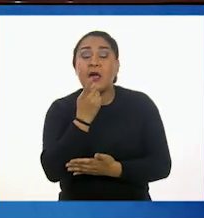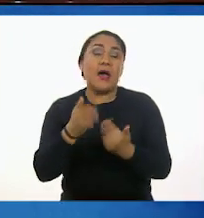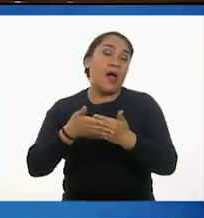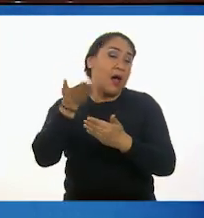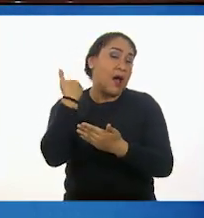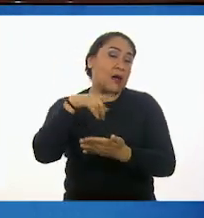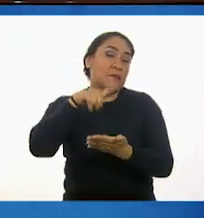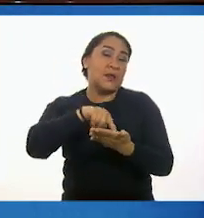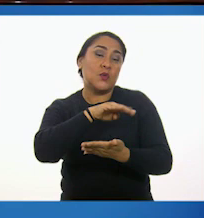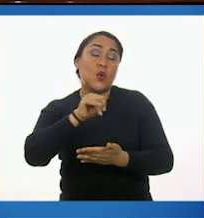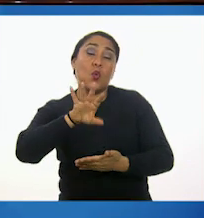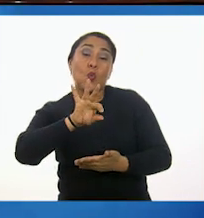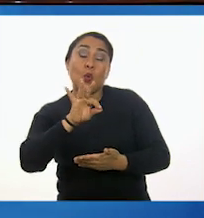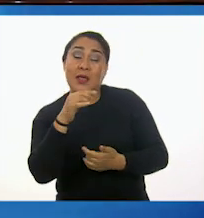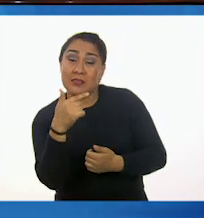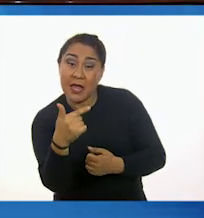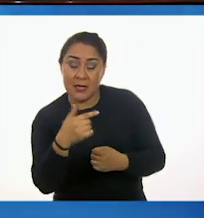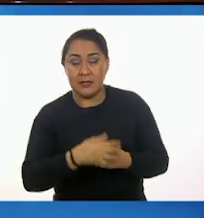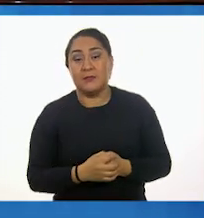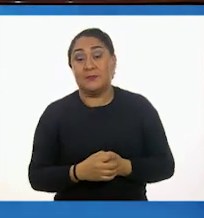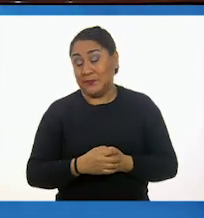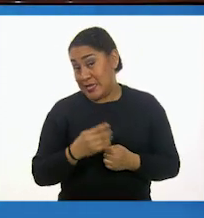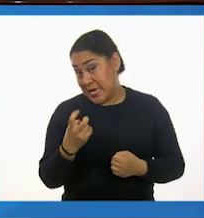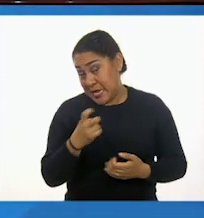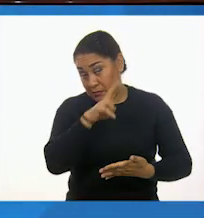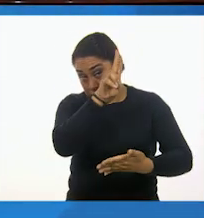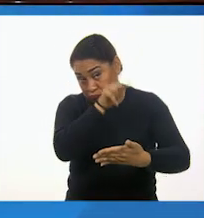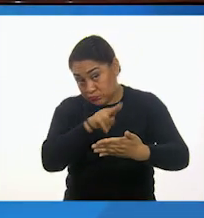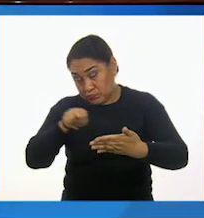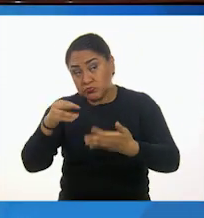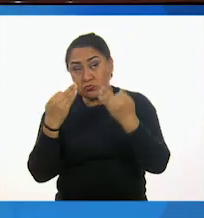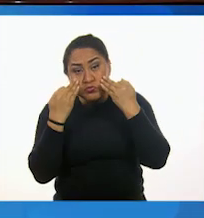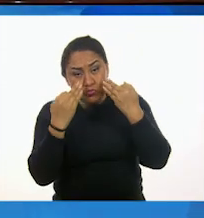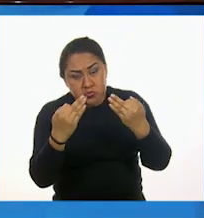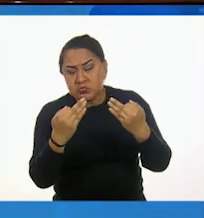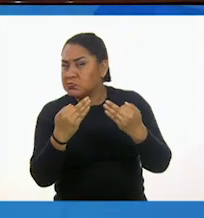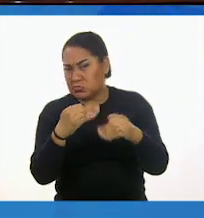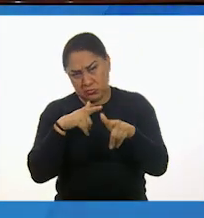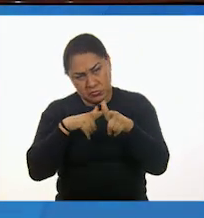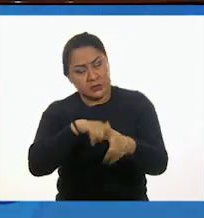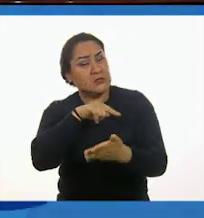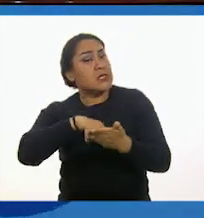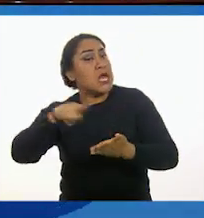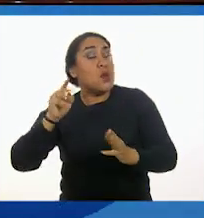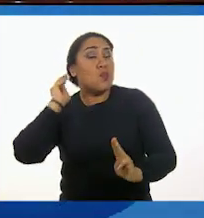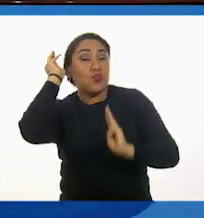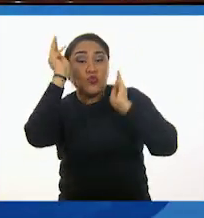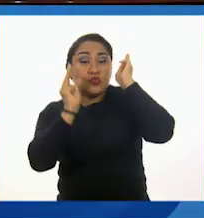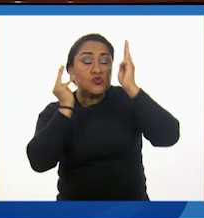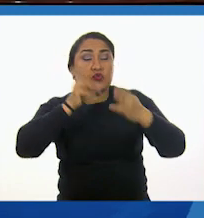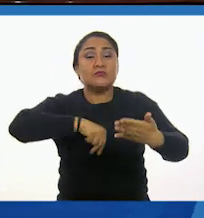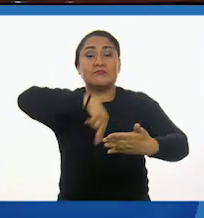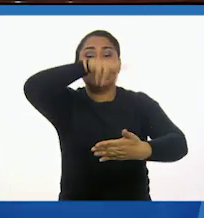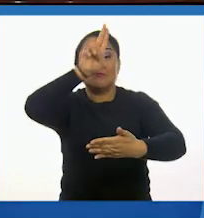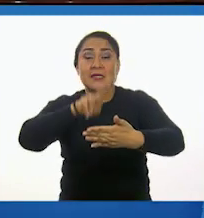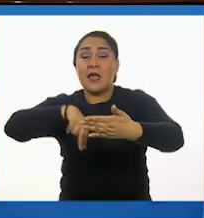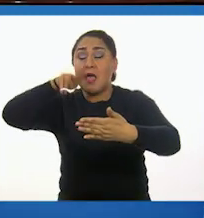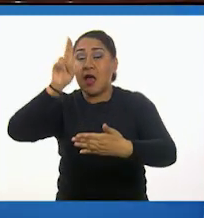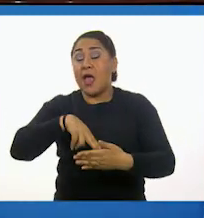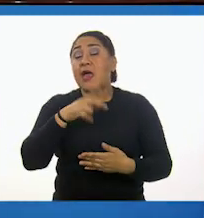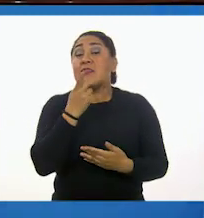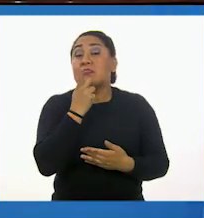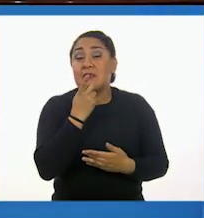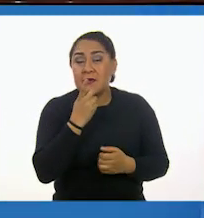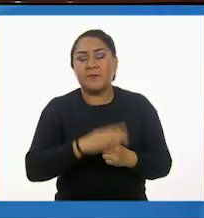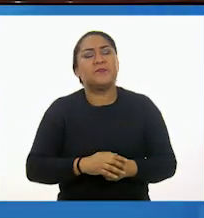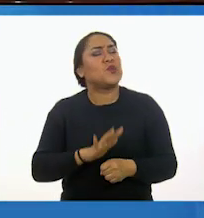de 1947. Y esta obra se exhibe de manera permanente en el Museo Mural Diego Rivera. Y pues el